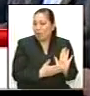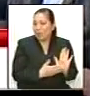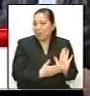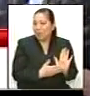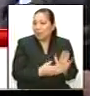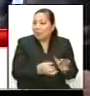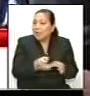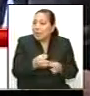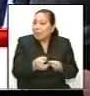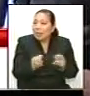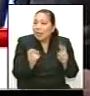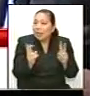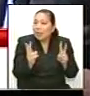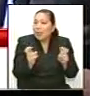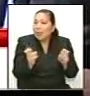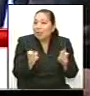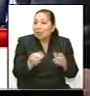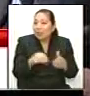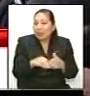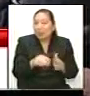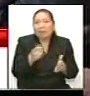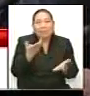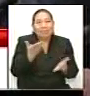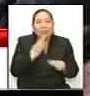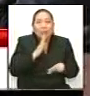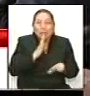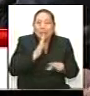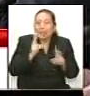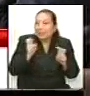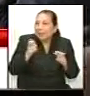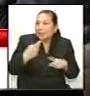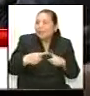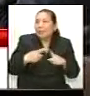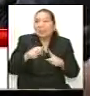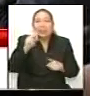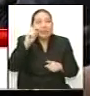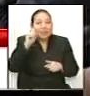ahí los temas de contenido sexual. En dicha